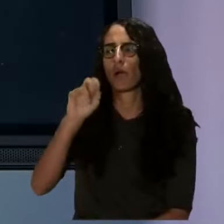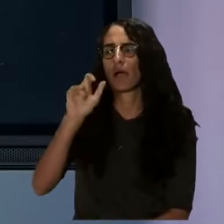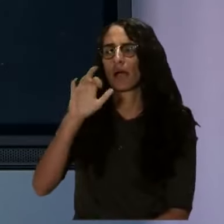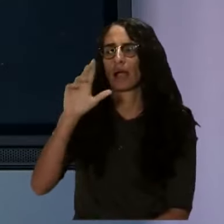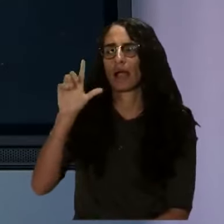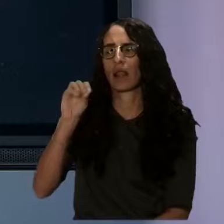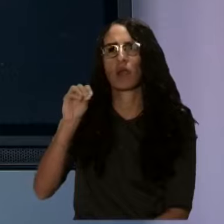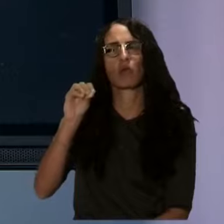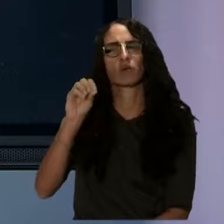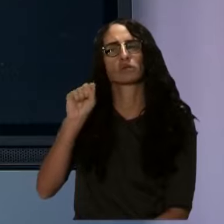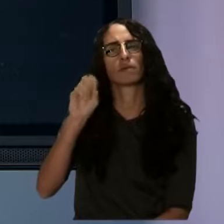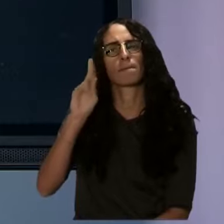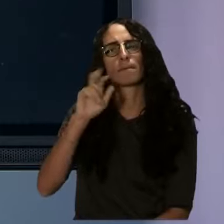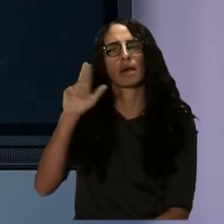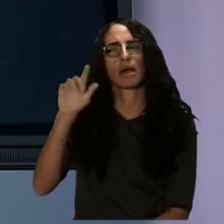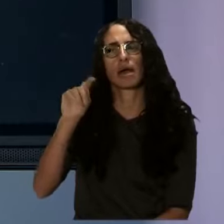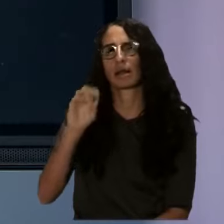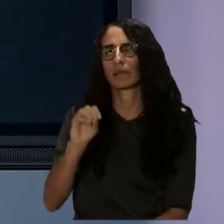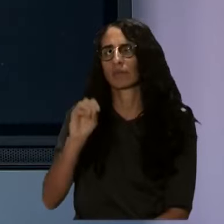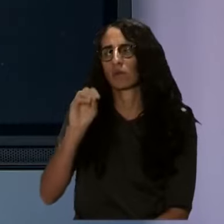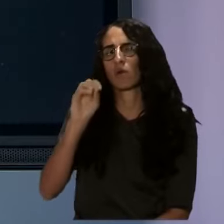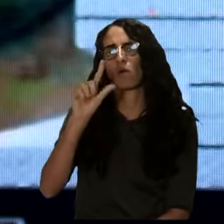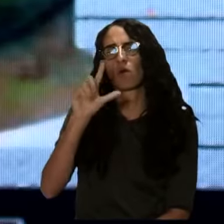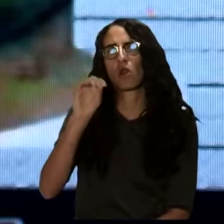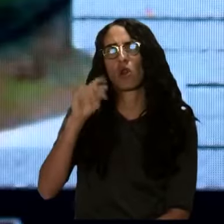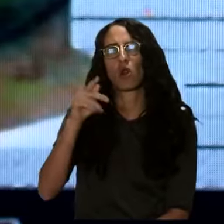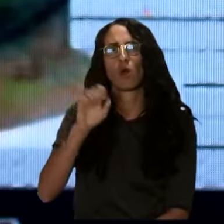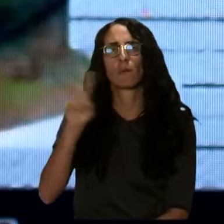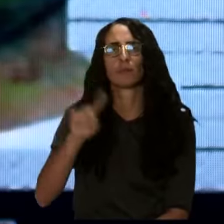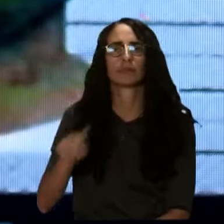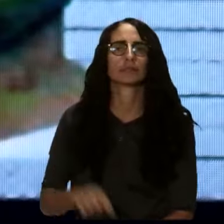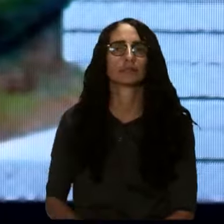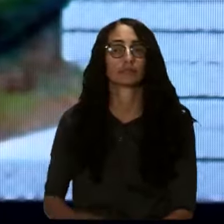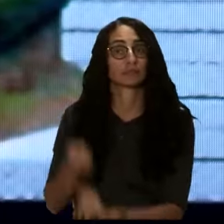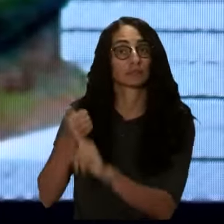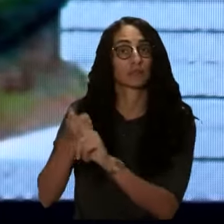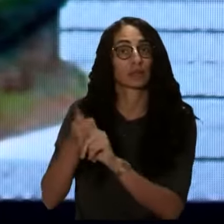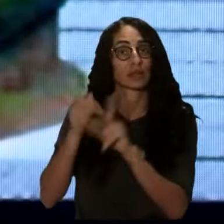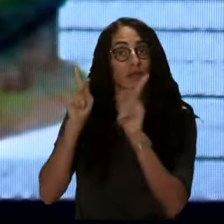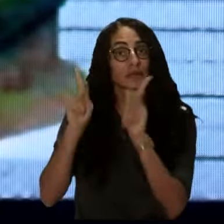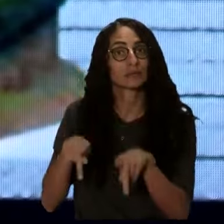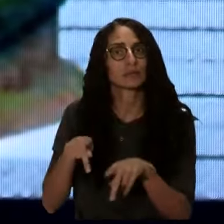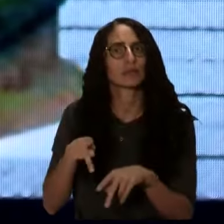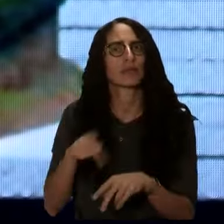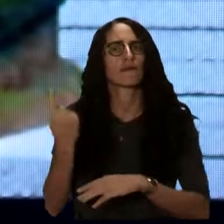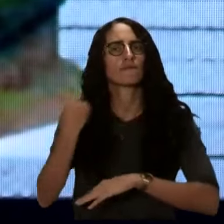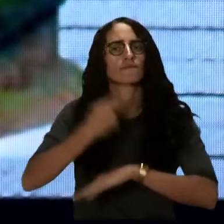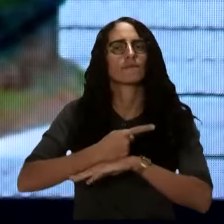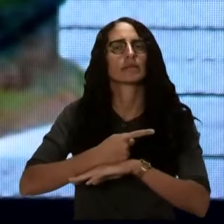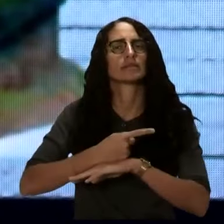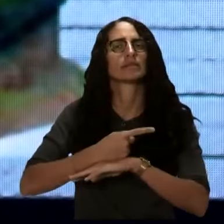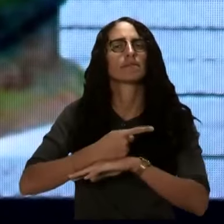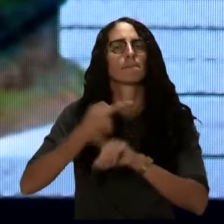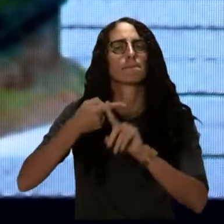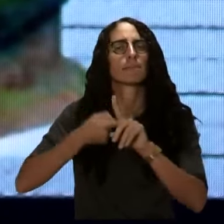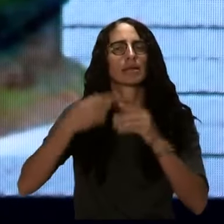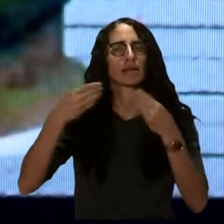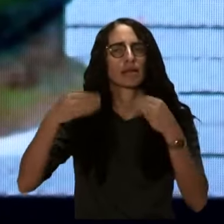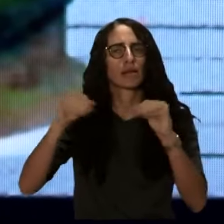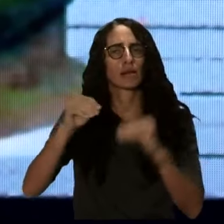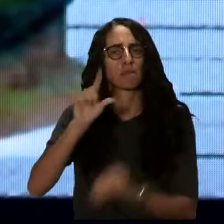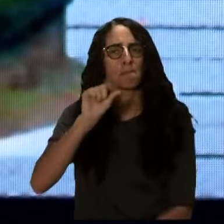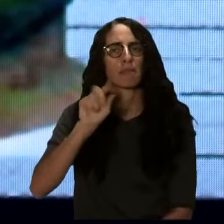López Qué pasó con este individuo Qué hizo Teniente este individuo para la fecha del mes de abril del año corriente